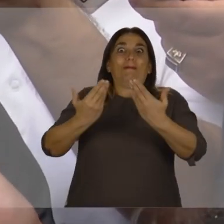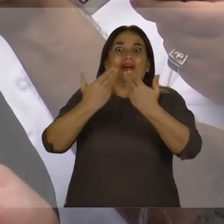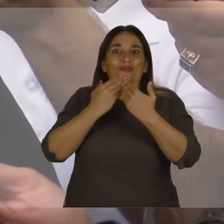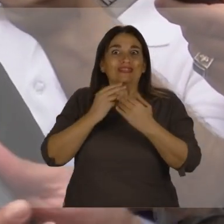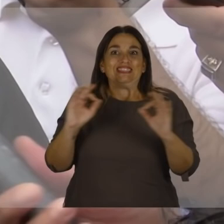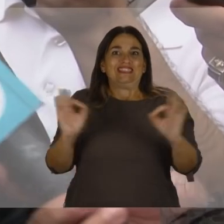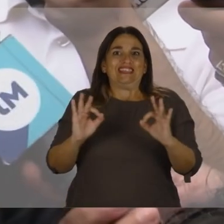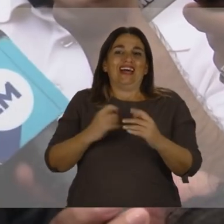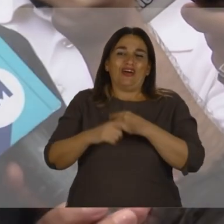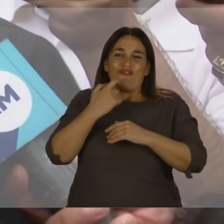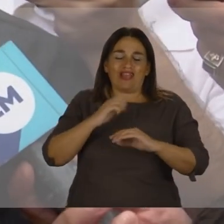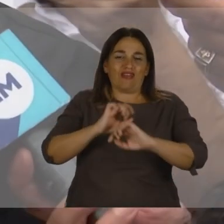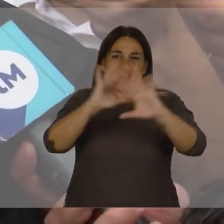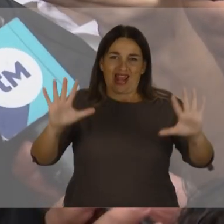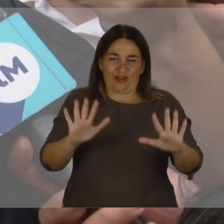quizá lo debería haber aclarado.